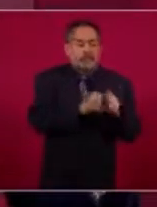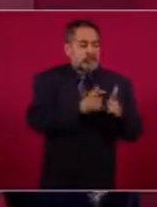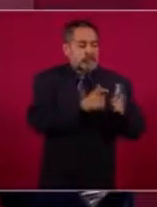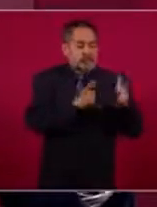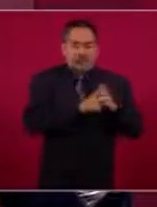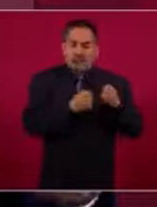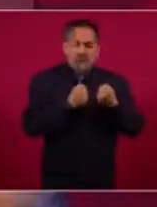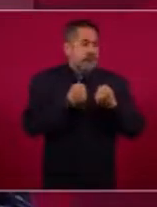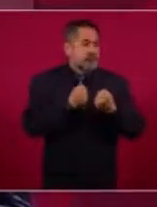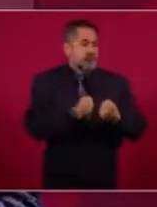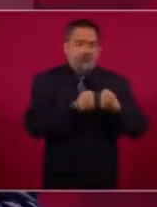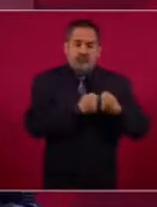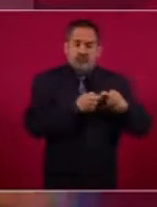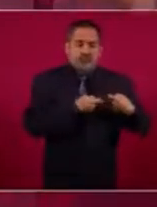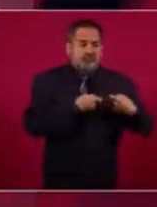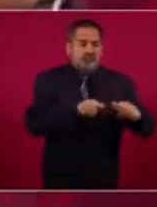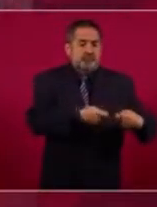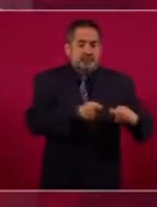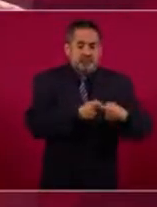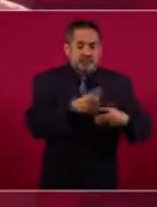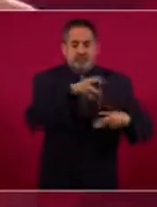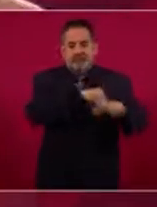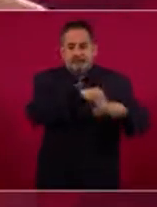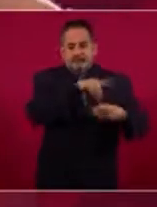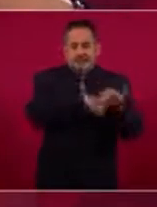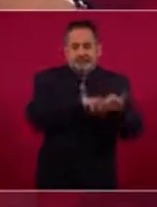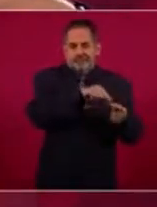grupo al interior